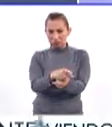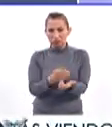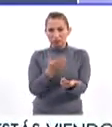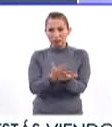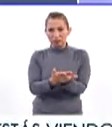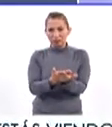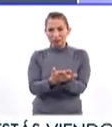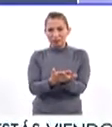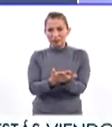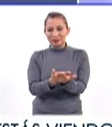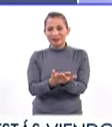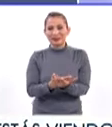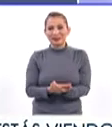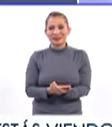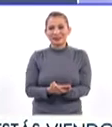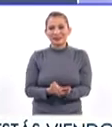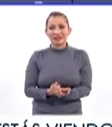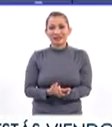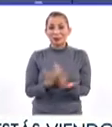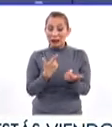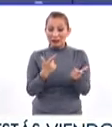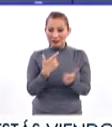muy